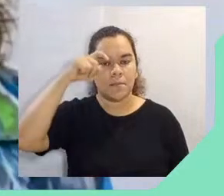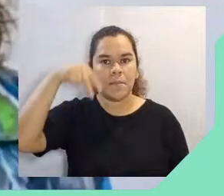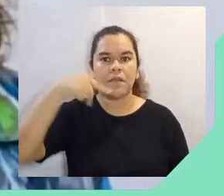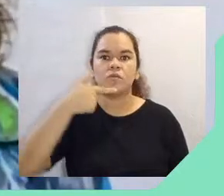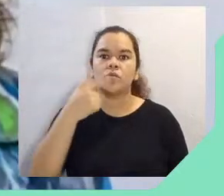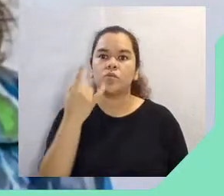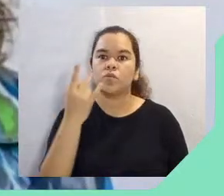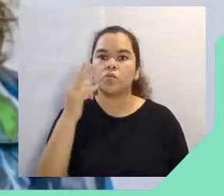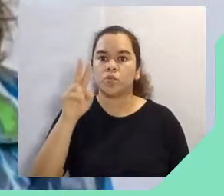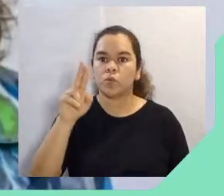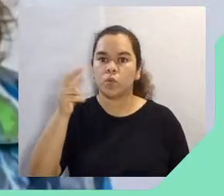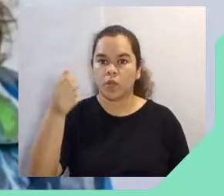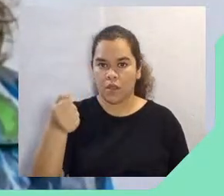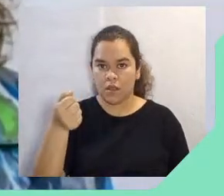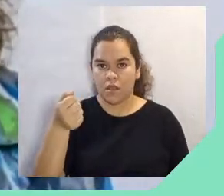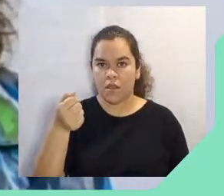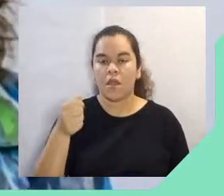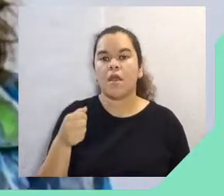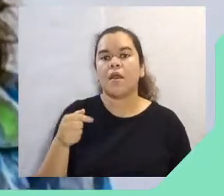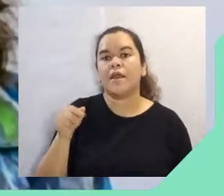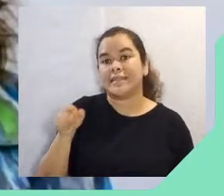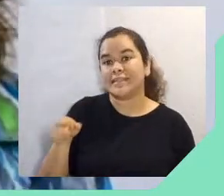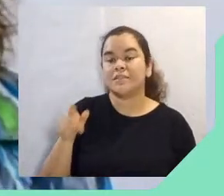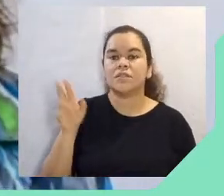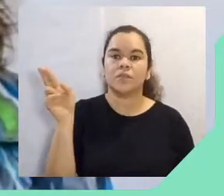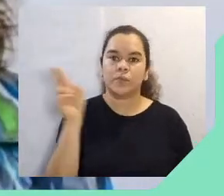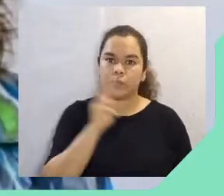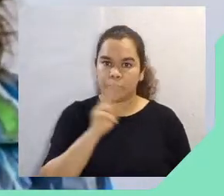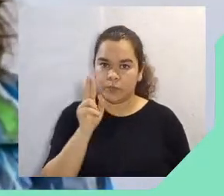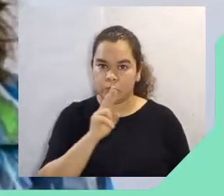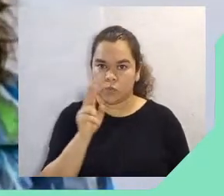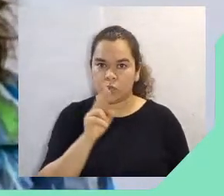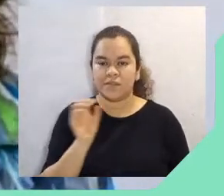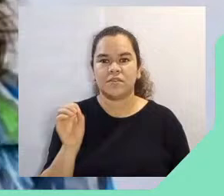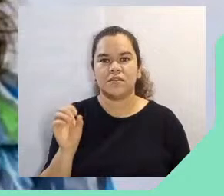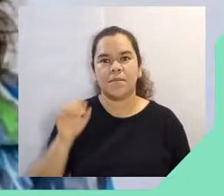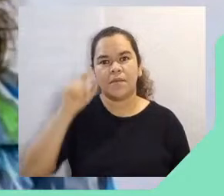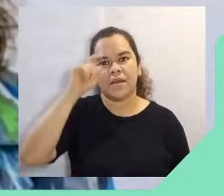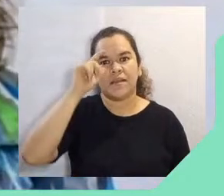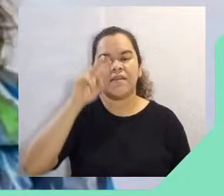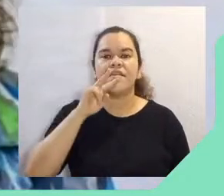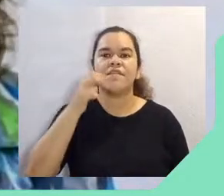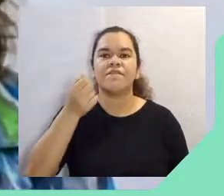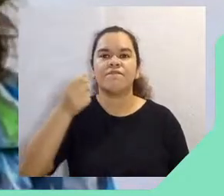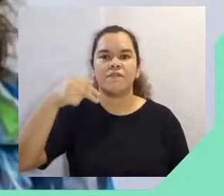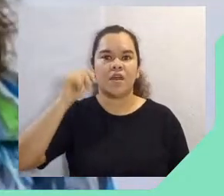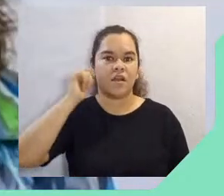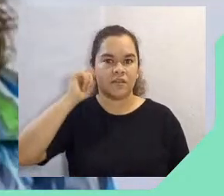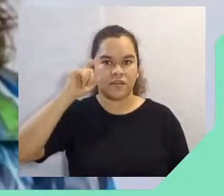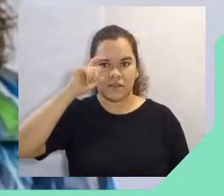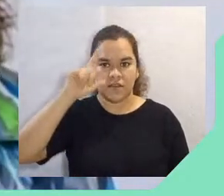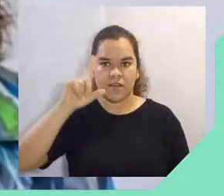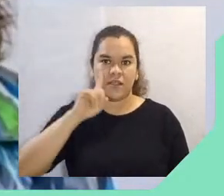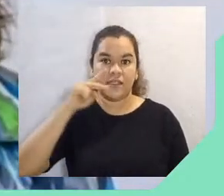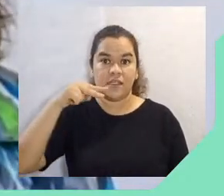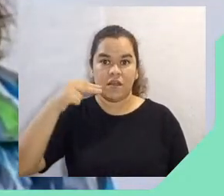Evangelina Melgarejo es ingeniera en agrimensura, nos va a acompañar para hablarnos de la carrera